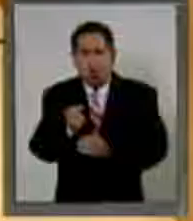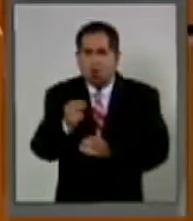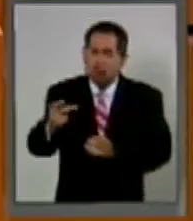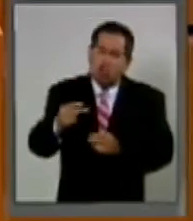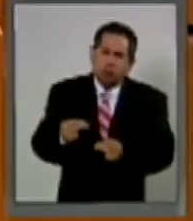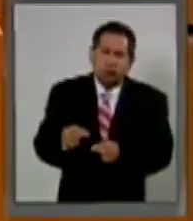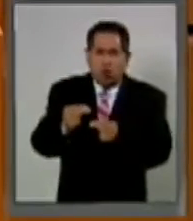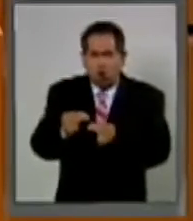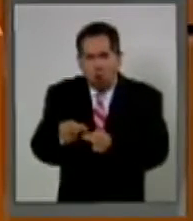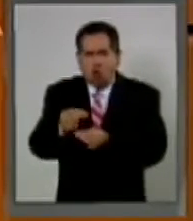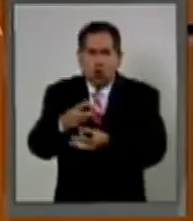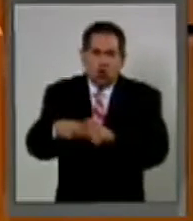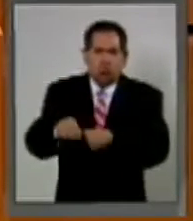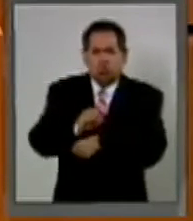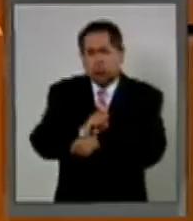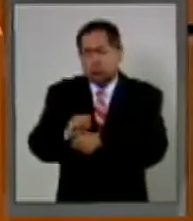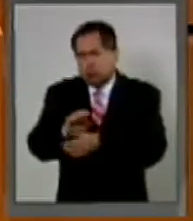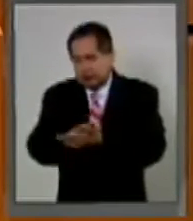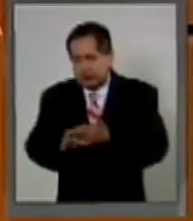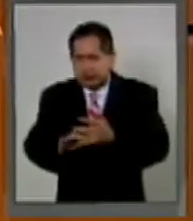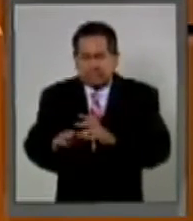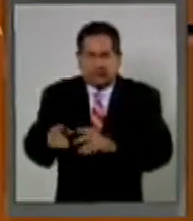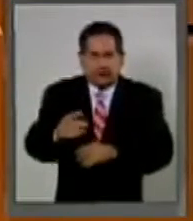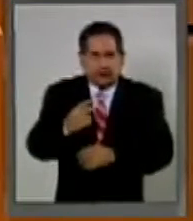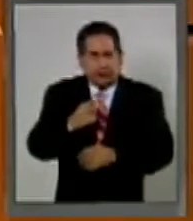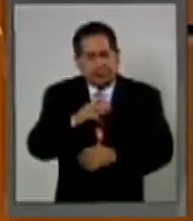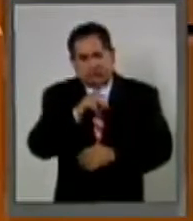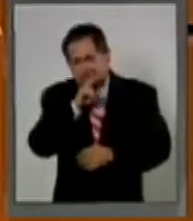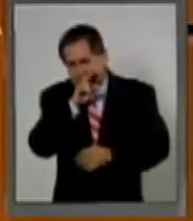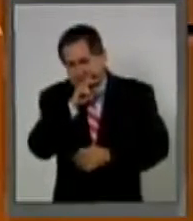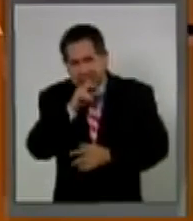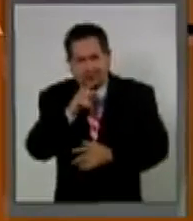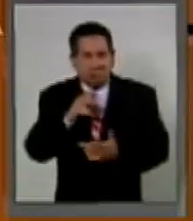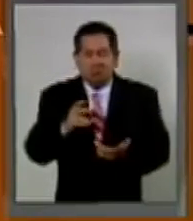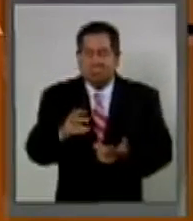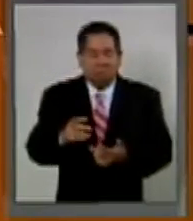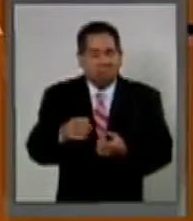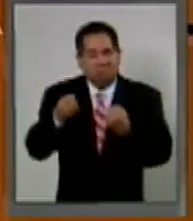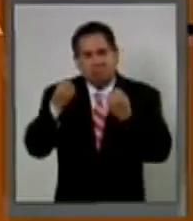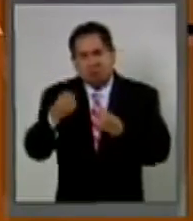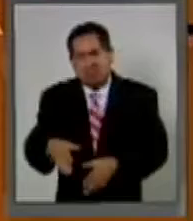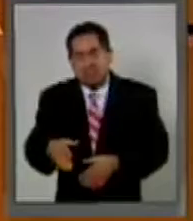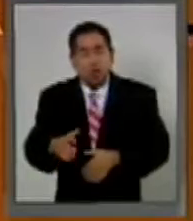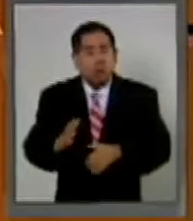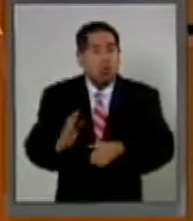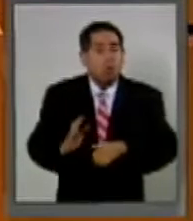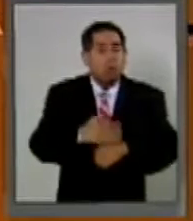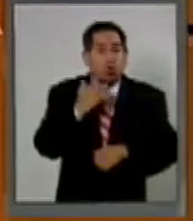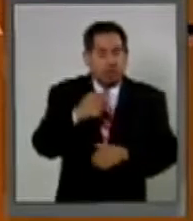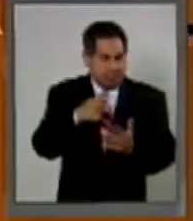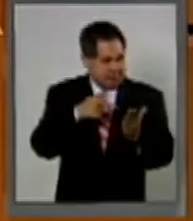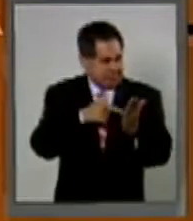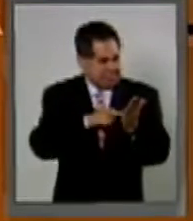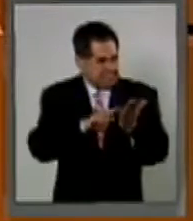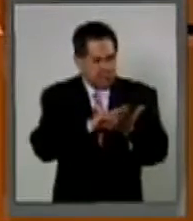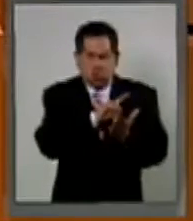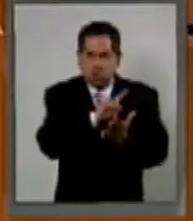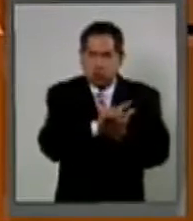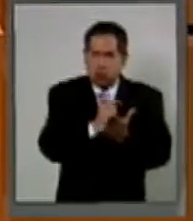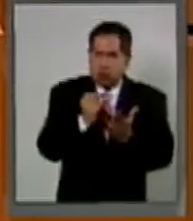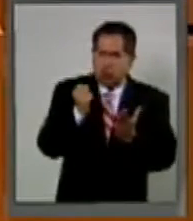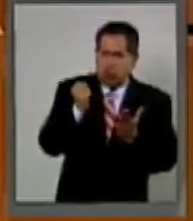emprendedores que han visto frustrados sus sueños por la insensible letra de la ley que